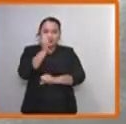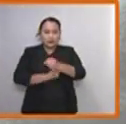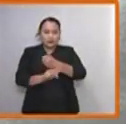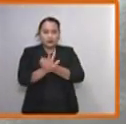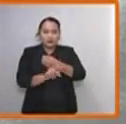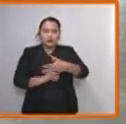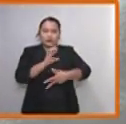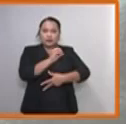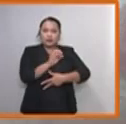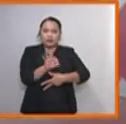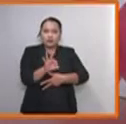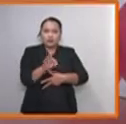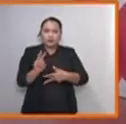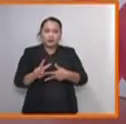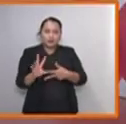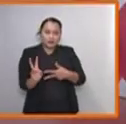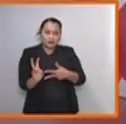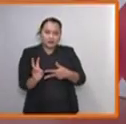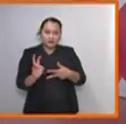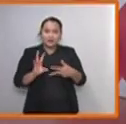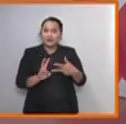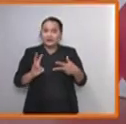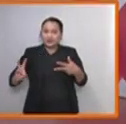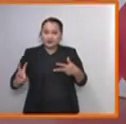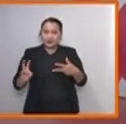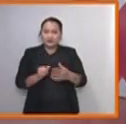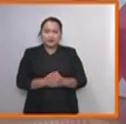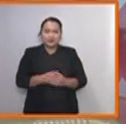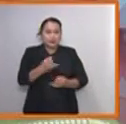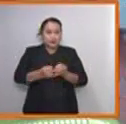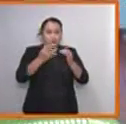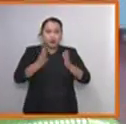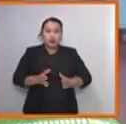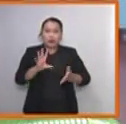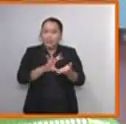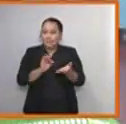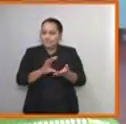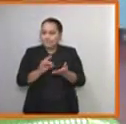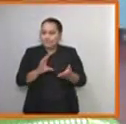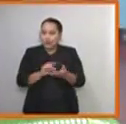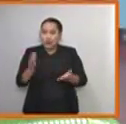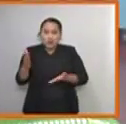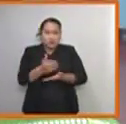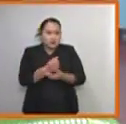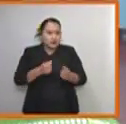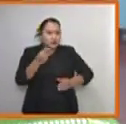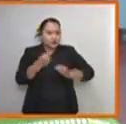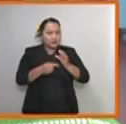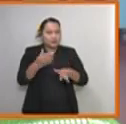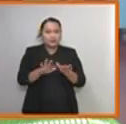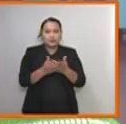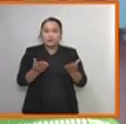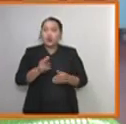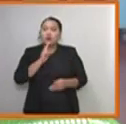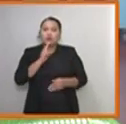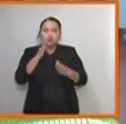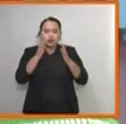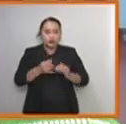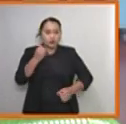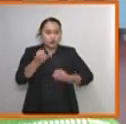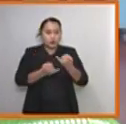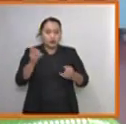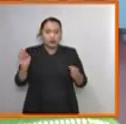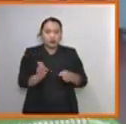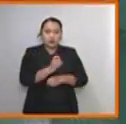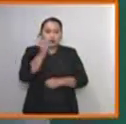09, el 27 y el 77. Por aprovechar la guía Catracho para que jugues y ganes a lo Catracho junto a premiados.